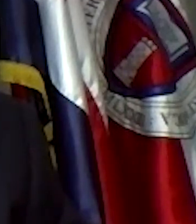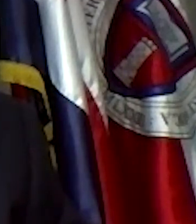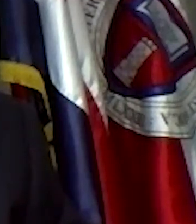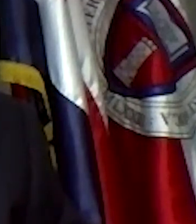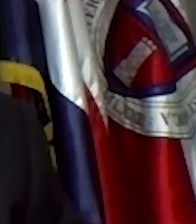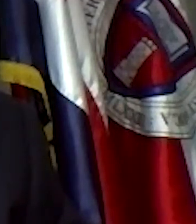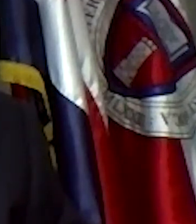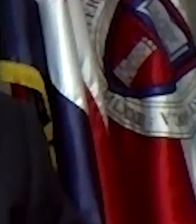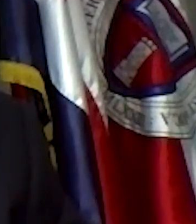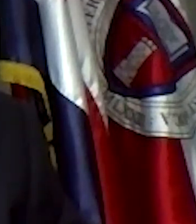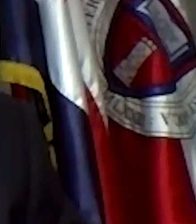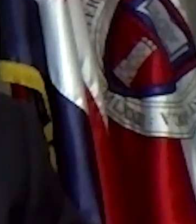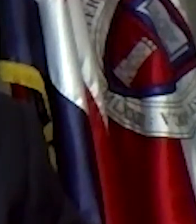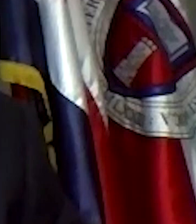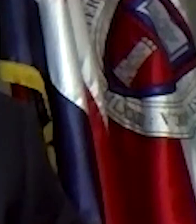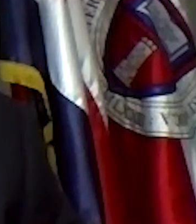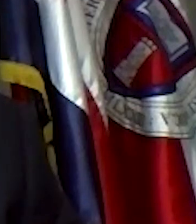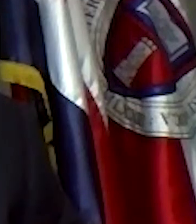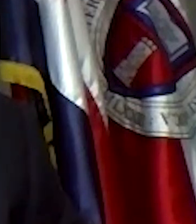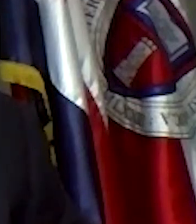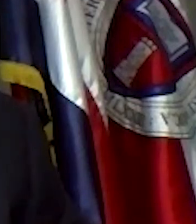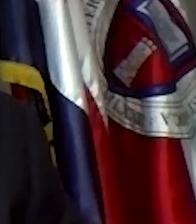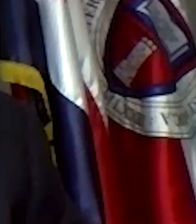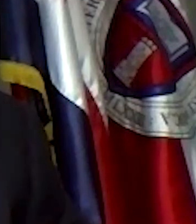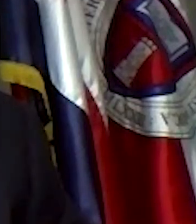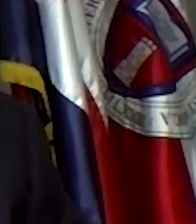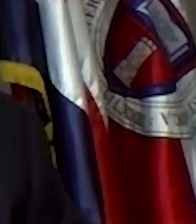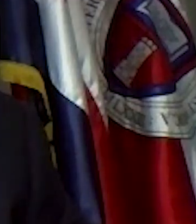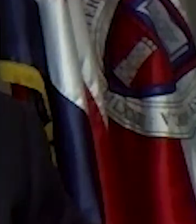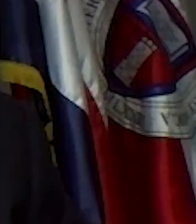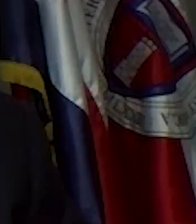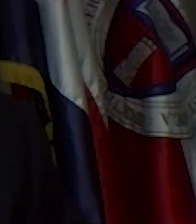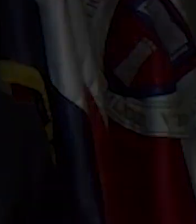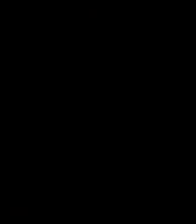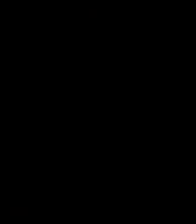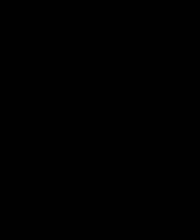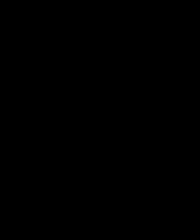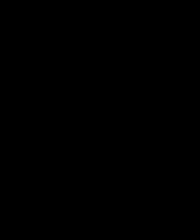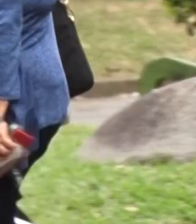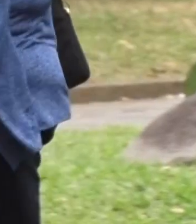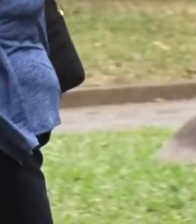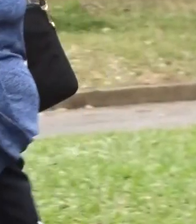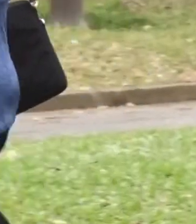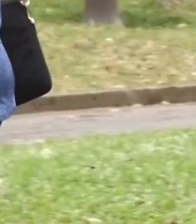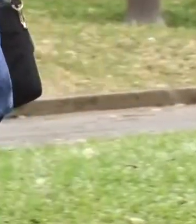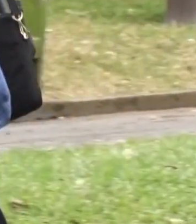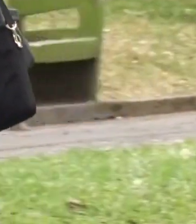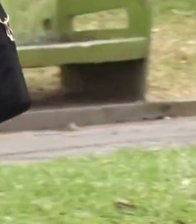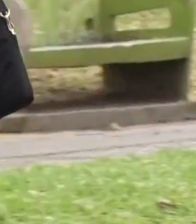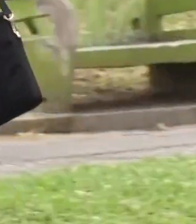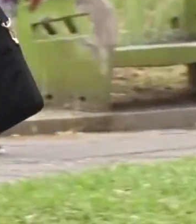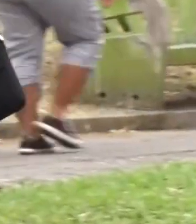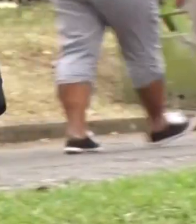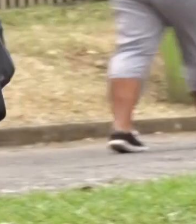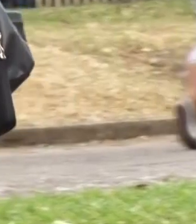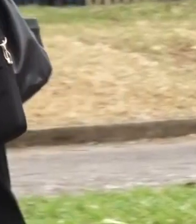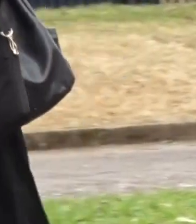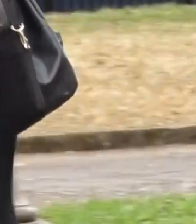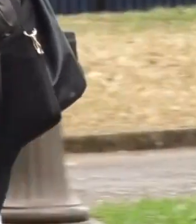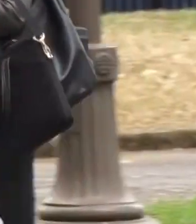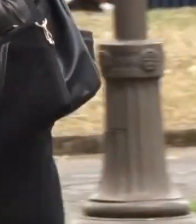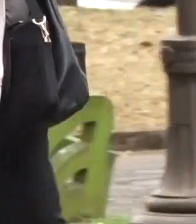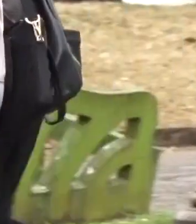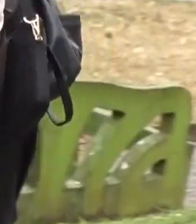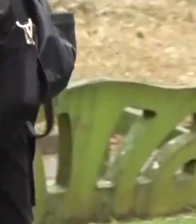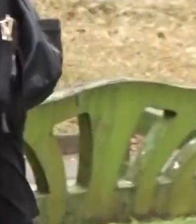un único vector lineal, porque en materia de crecimiento económico hay avances y retrocesos.